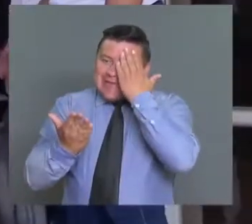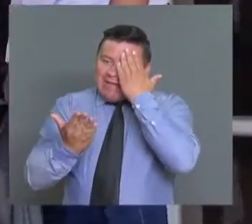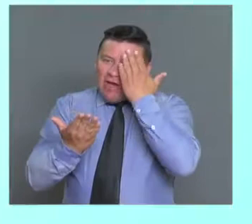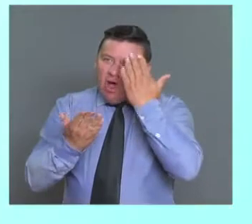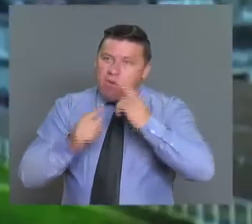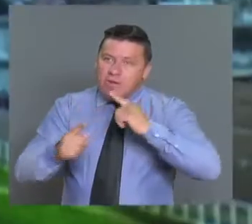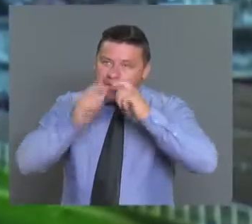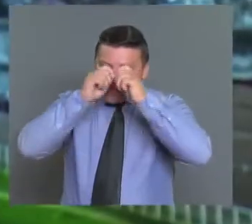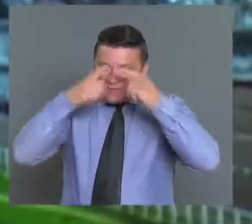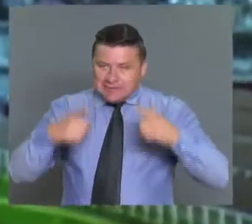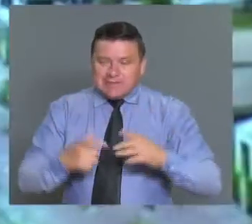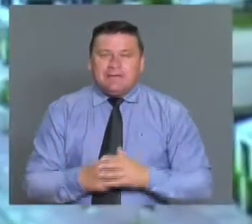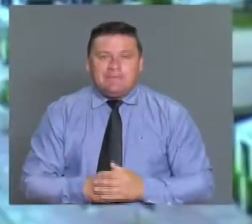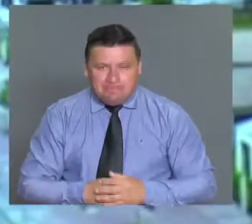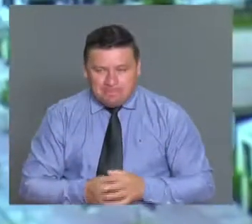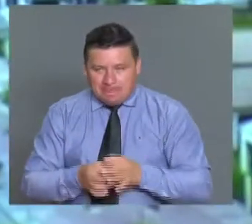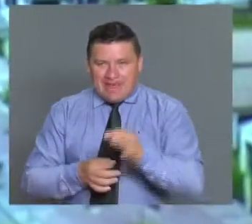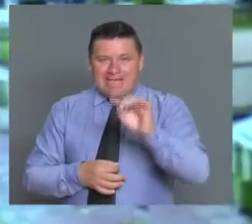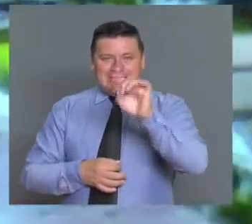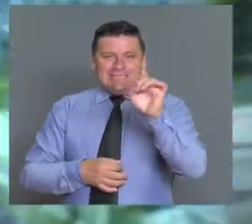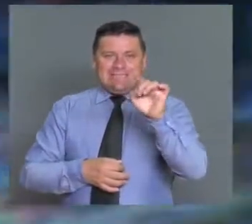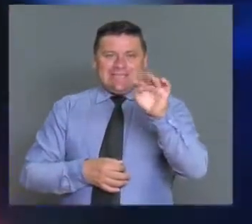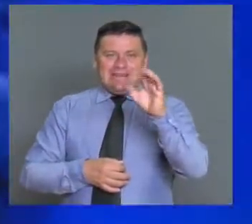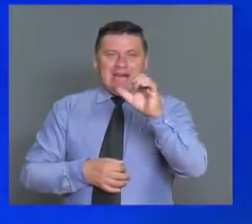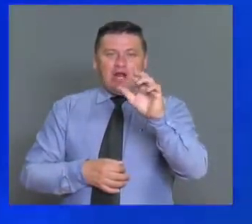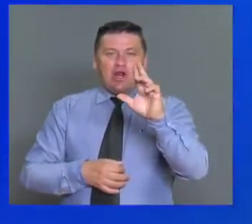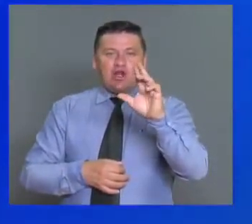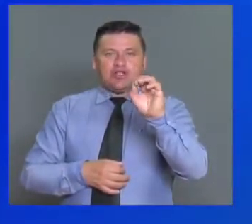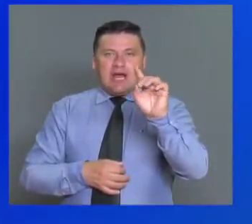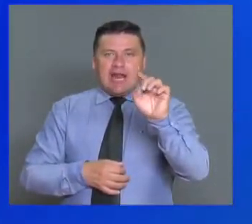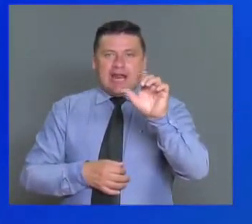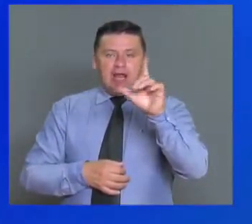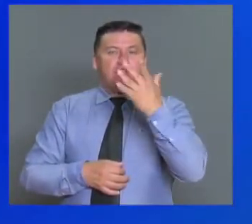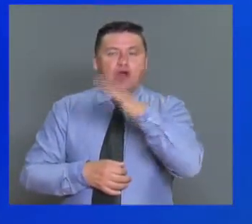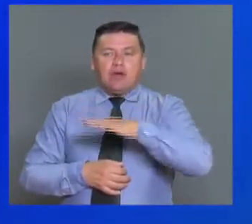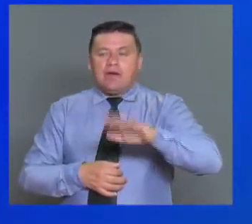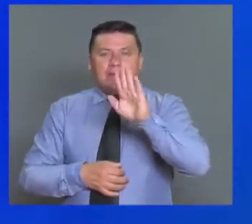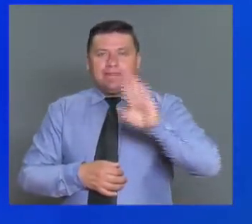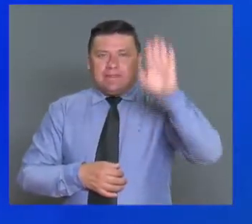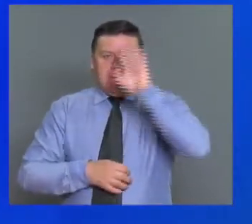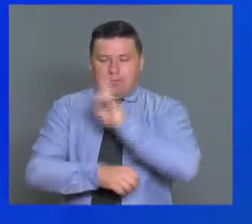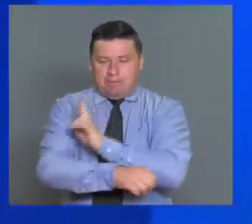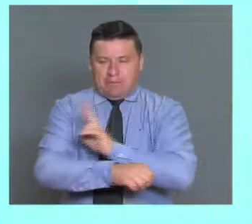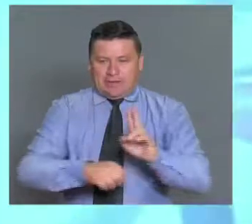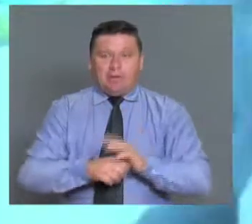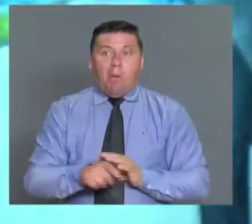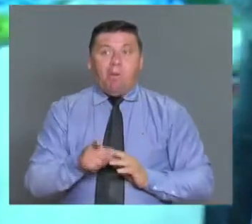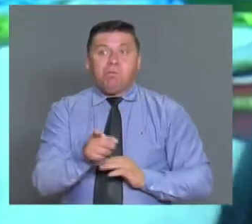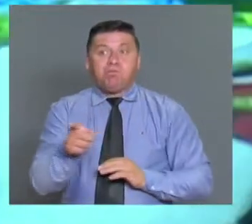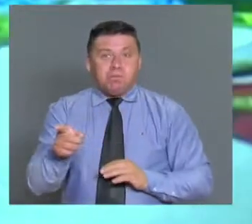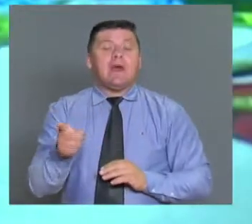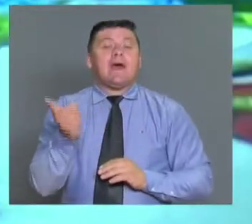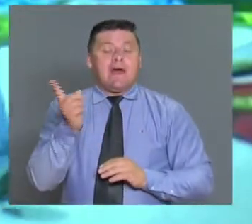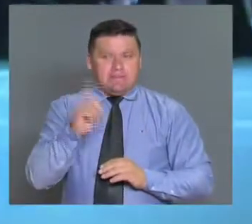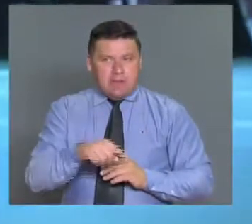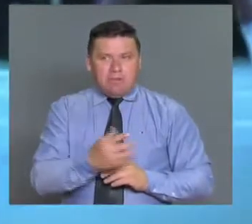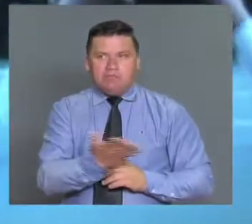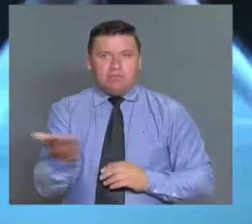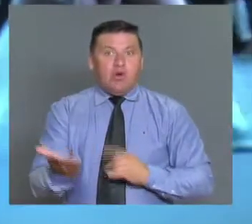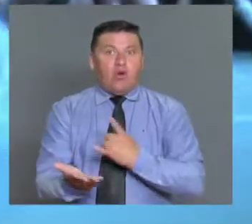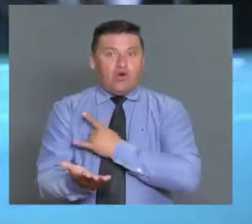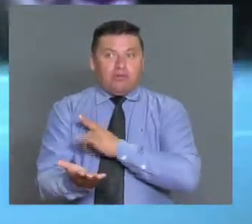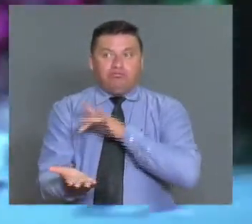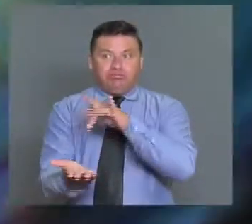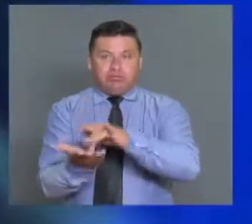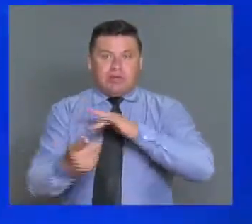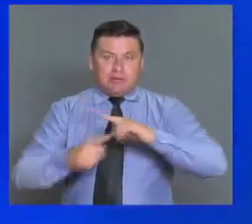Estado. Santa Rosalía es un municipio colombiano ubicado en el departamento del Vichada. Allí también hace presencia la Escuela